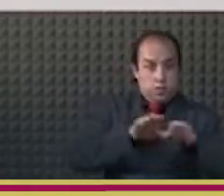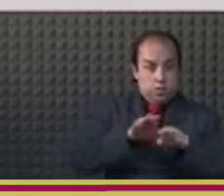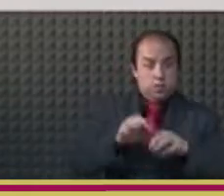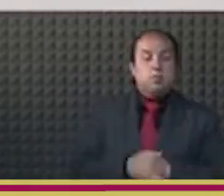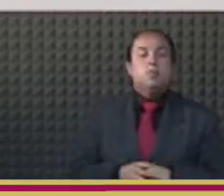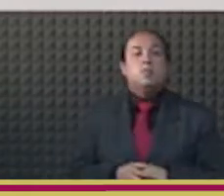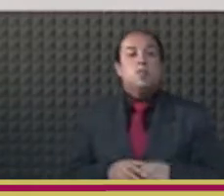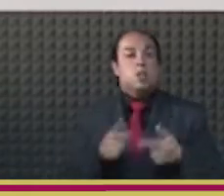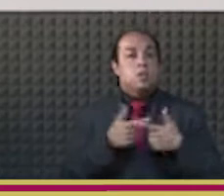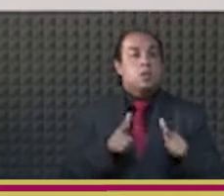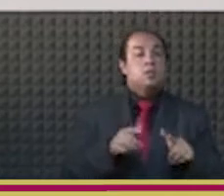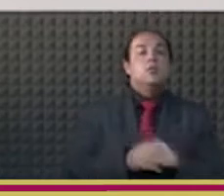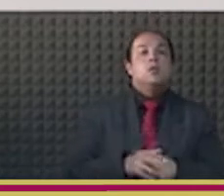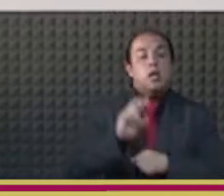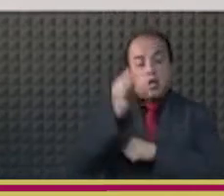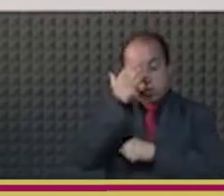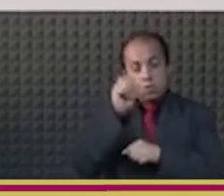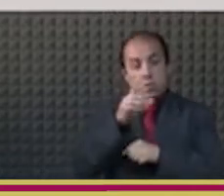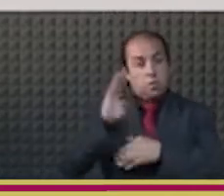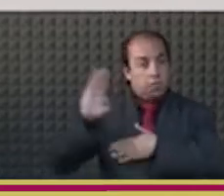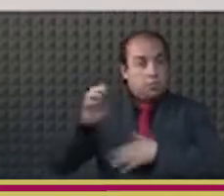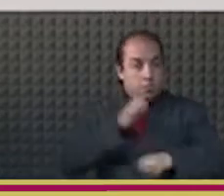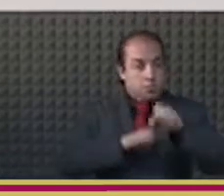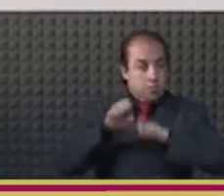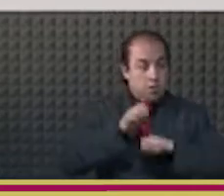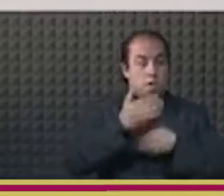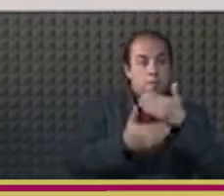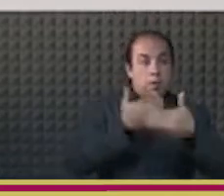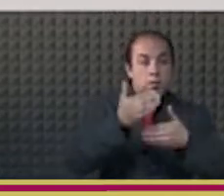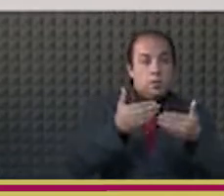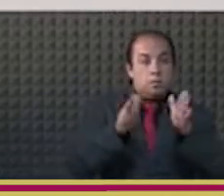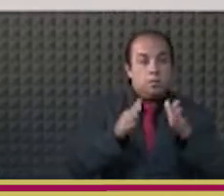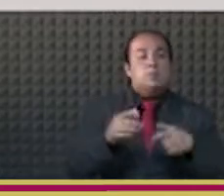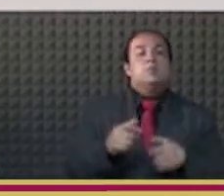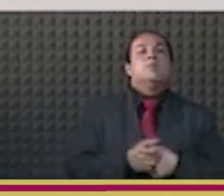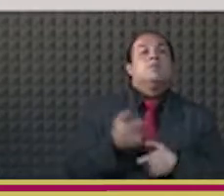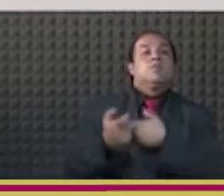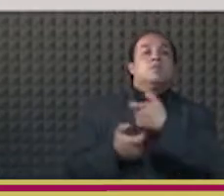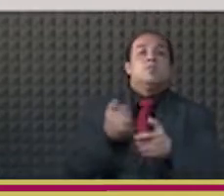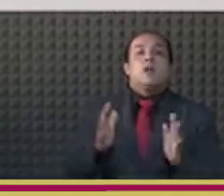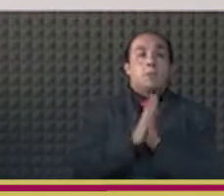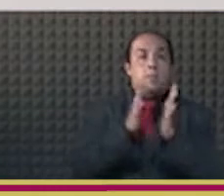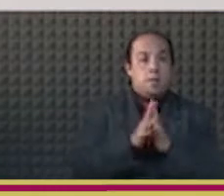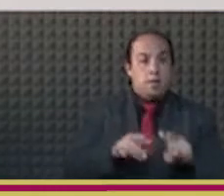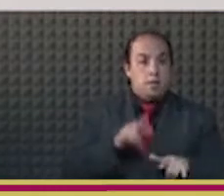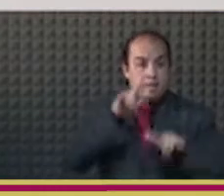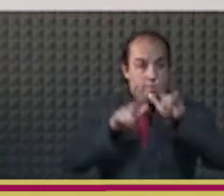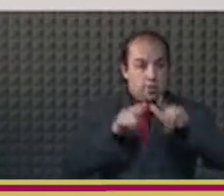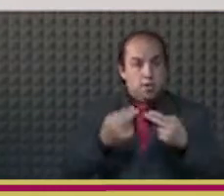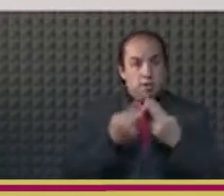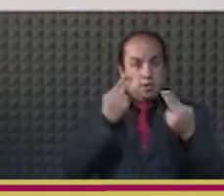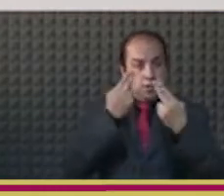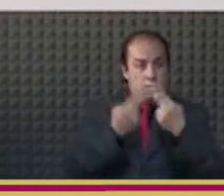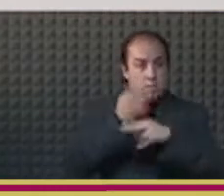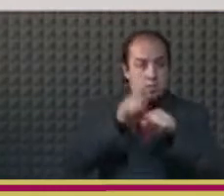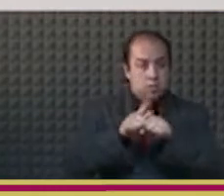vacantes. Reconocer así el compromiso de las empresas en este proceso de reactivación económica y su participación en la Feria Nacional de Empleo.